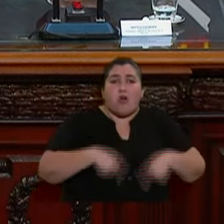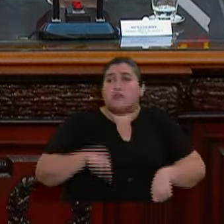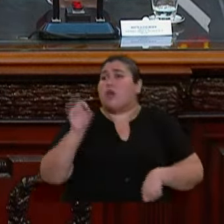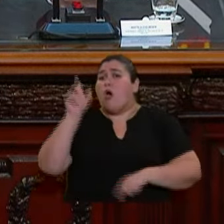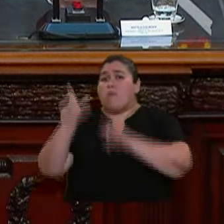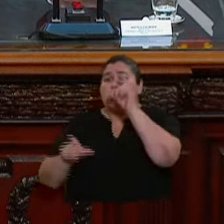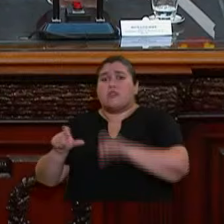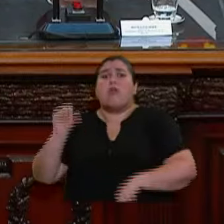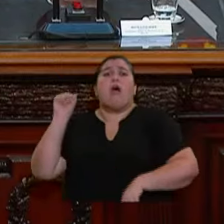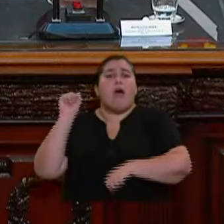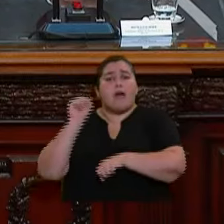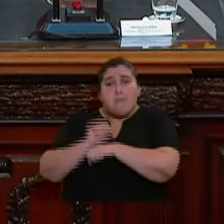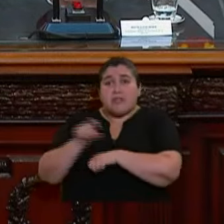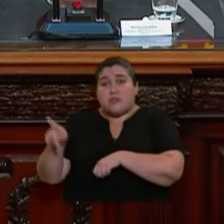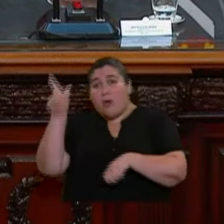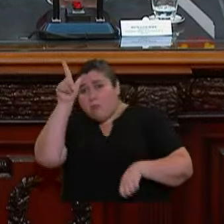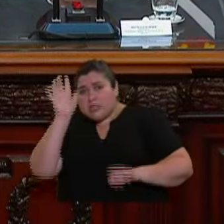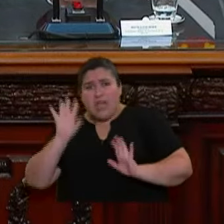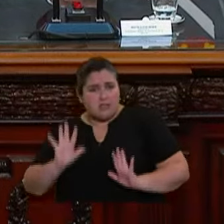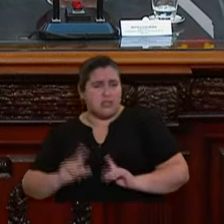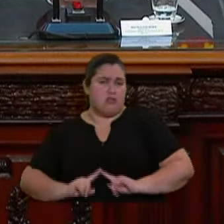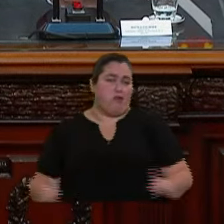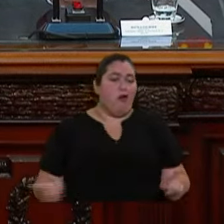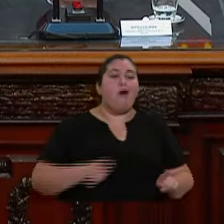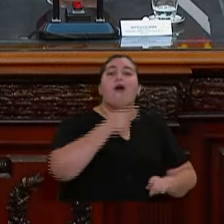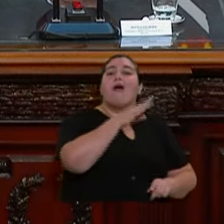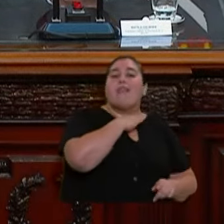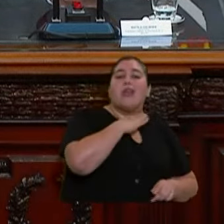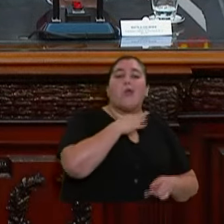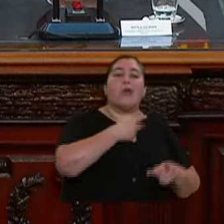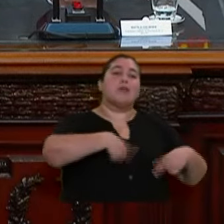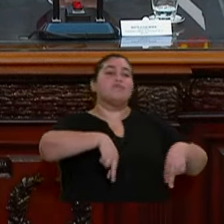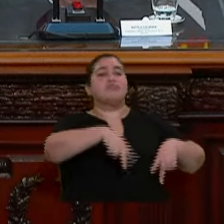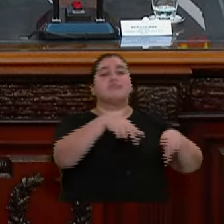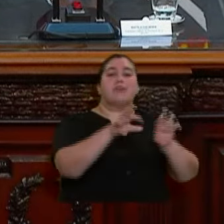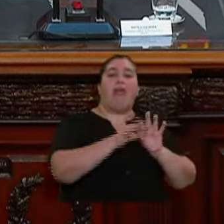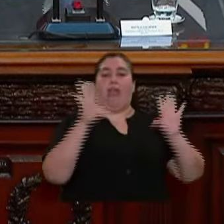los ciudadanos, mientras los delincuentes pasean libre por nuestras calles.